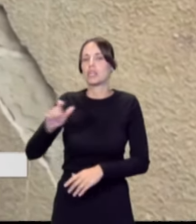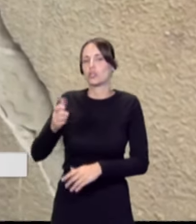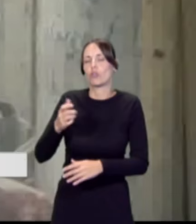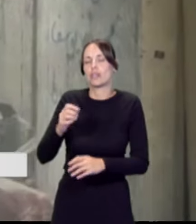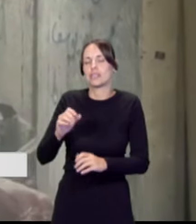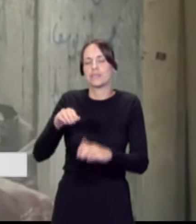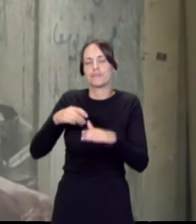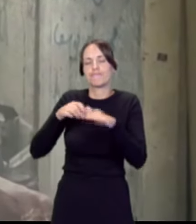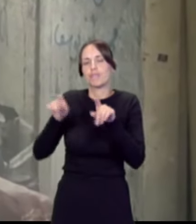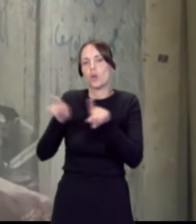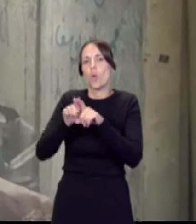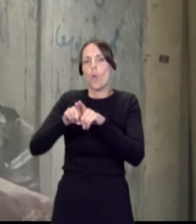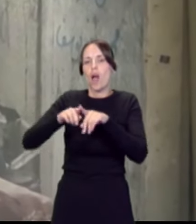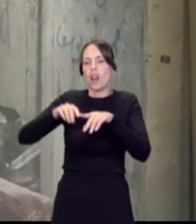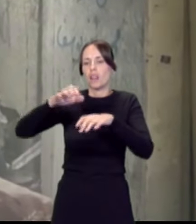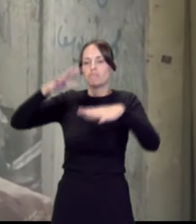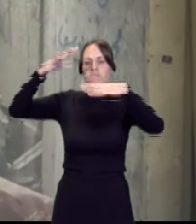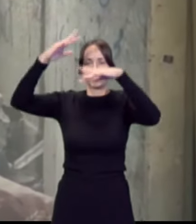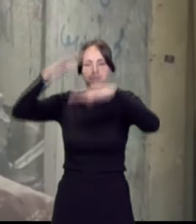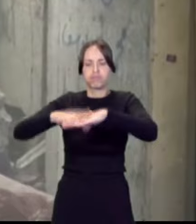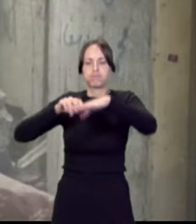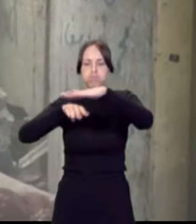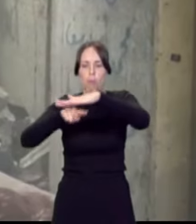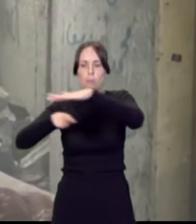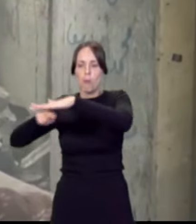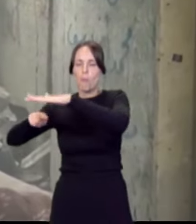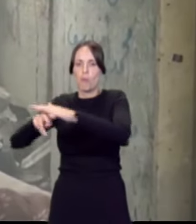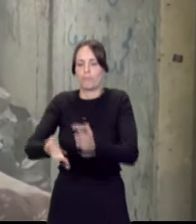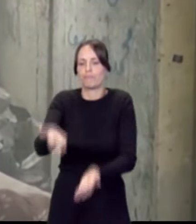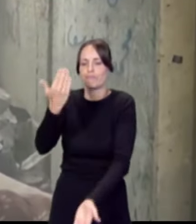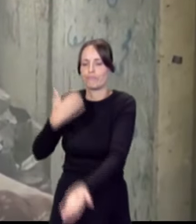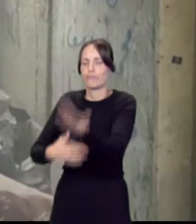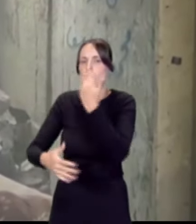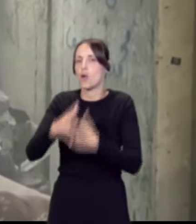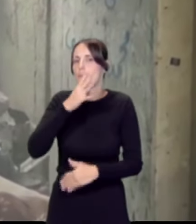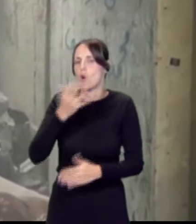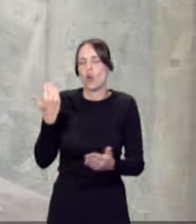atrapadas bajo los cascotes tras el enésimo bombardeo.